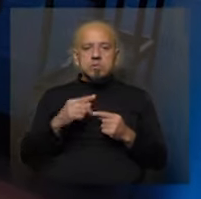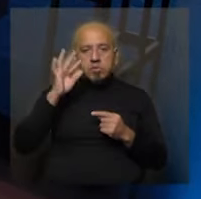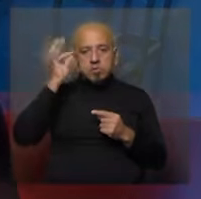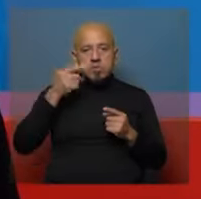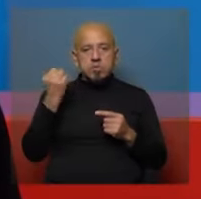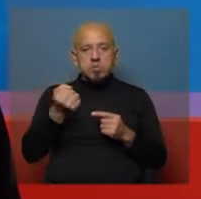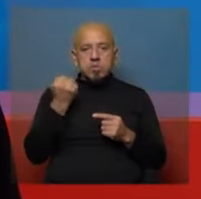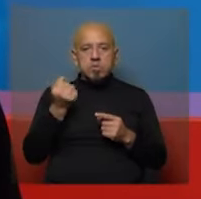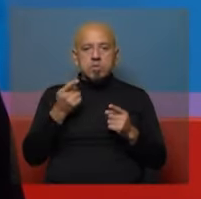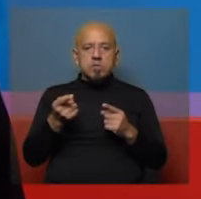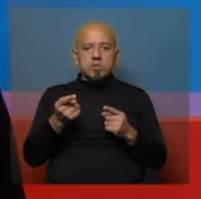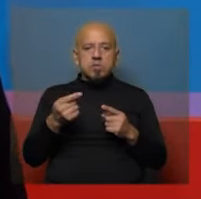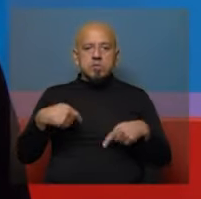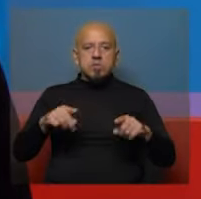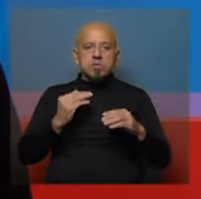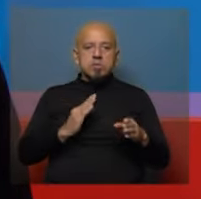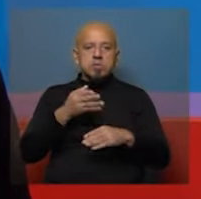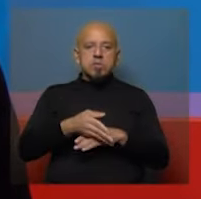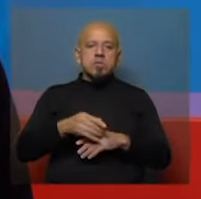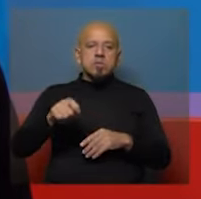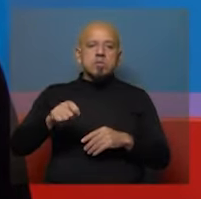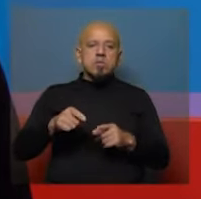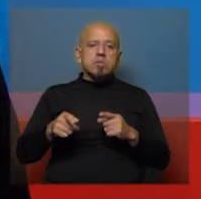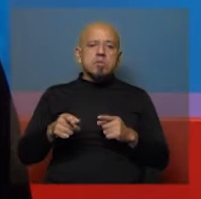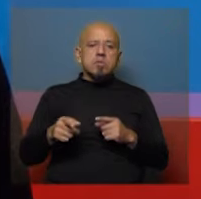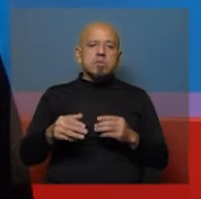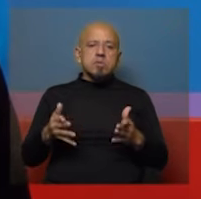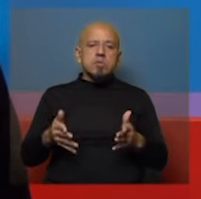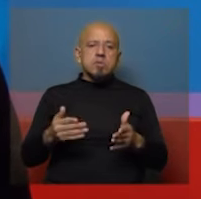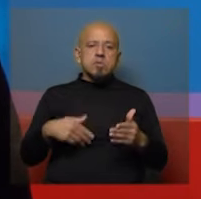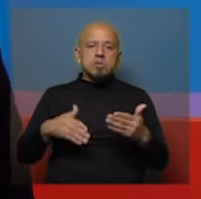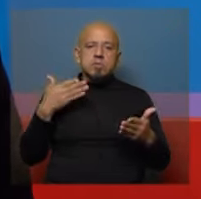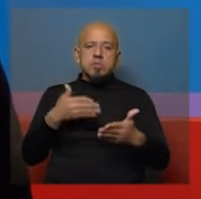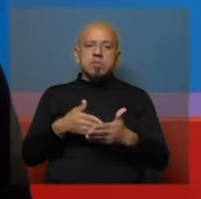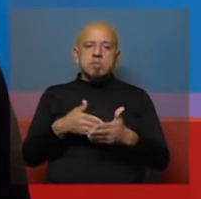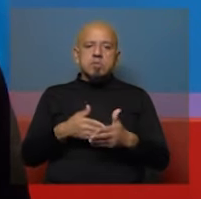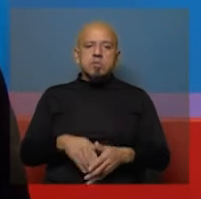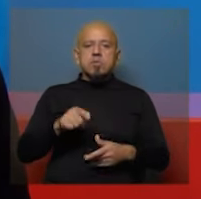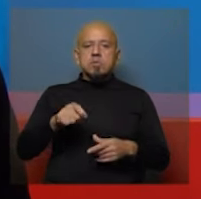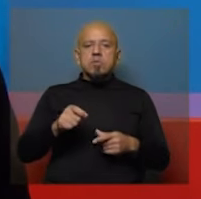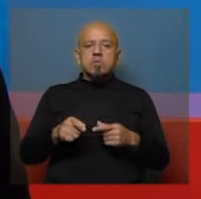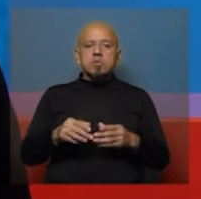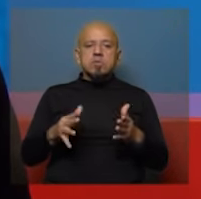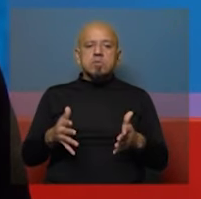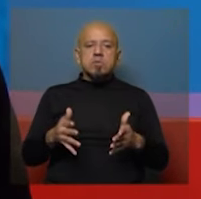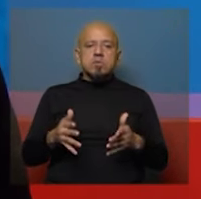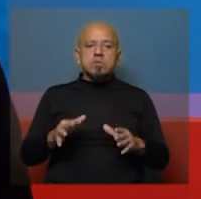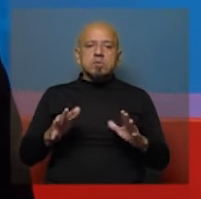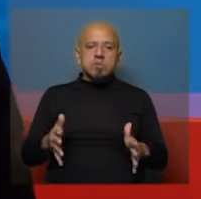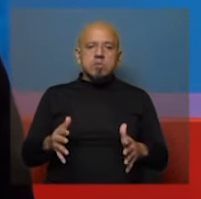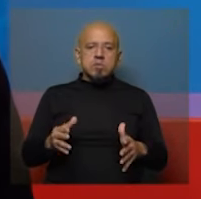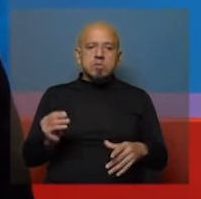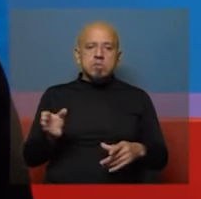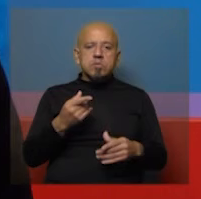compartir el efectivo acceso a la justicia creo que es un obstáculo que estamos teniendo y esto tiene que ver también con todo el